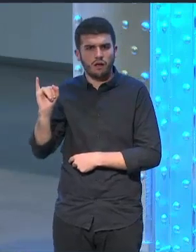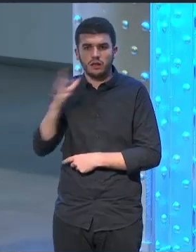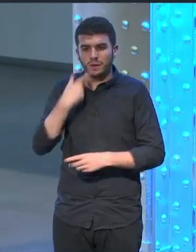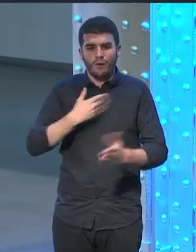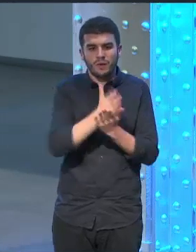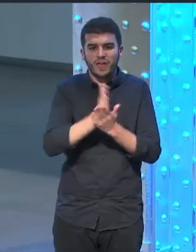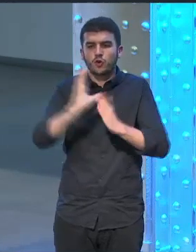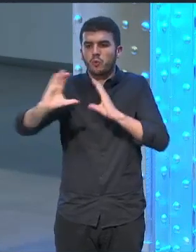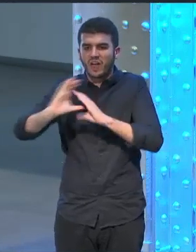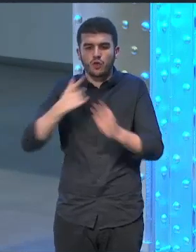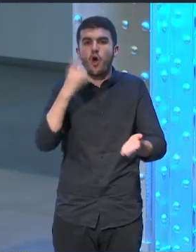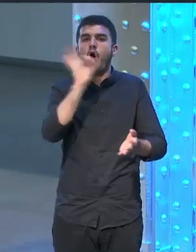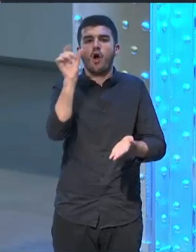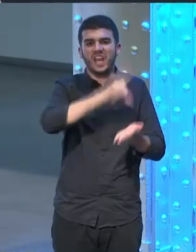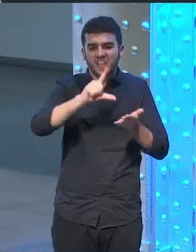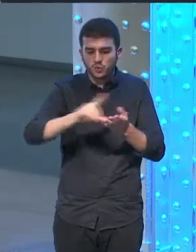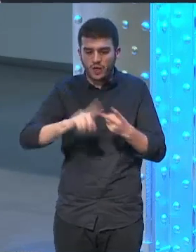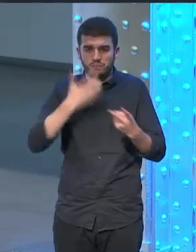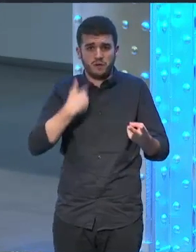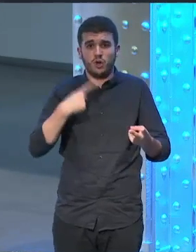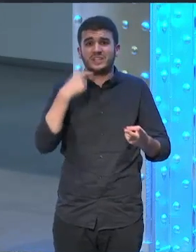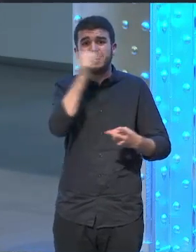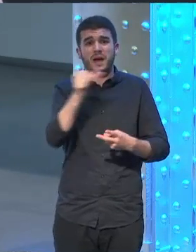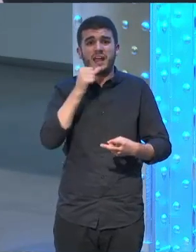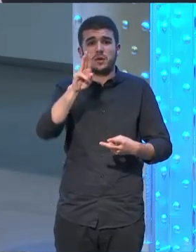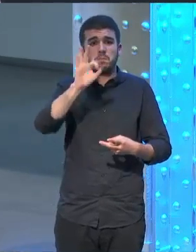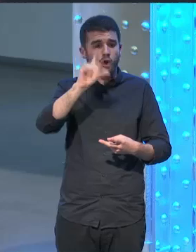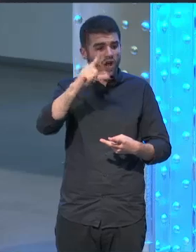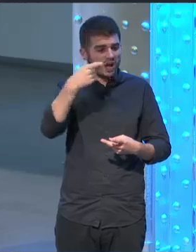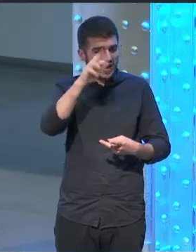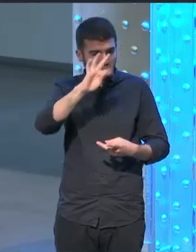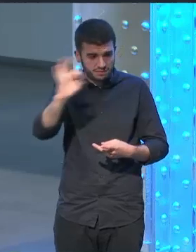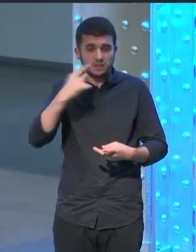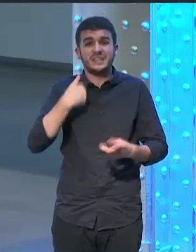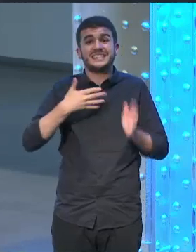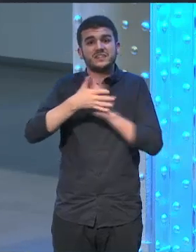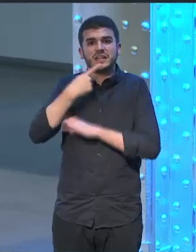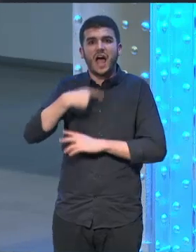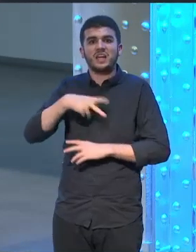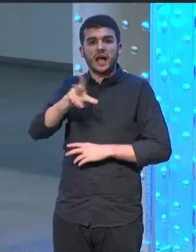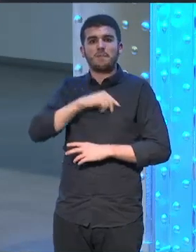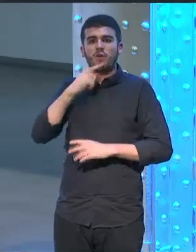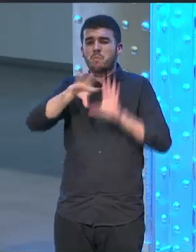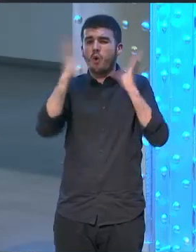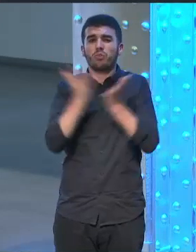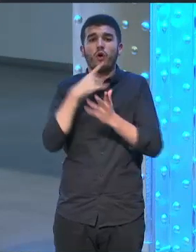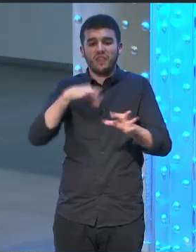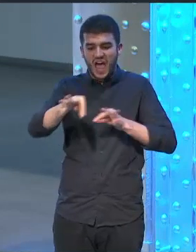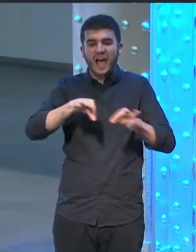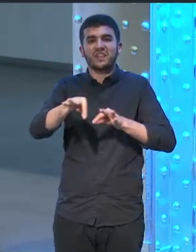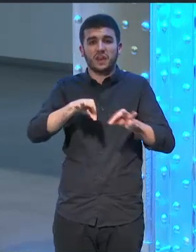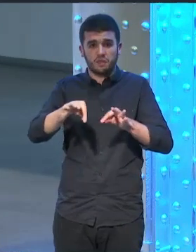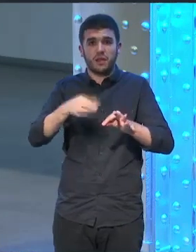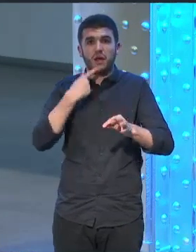lo encontramos en la literatura. Estas son las hermanas Polgar, son campeonas del mundo de ajedrez. Cuando Pérez